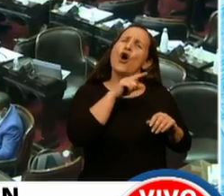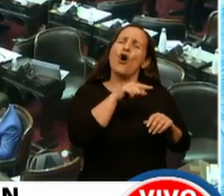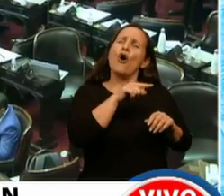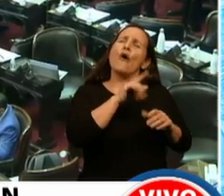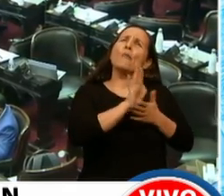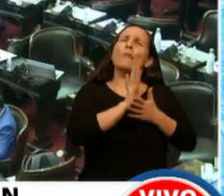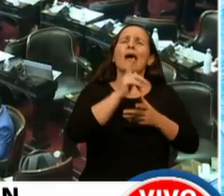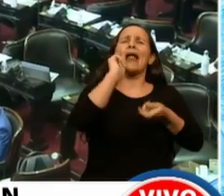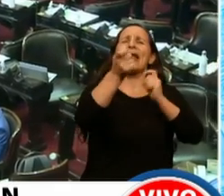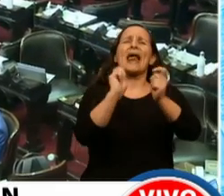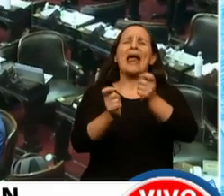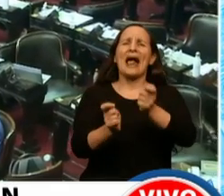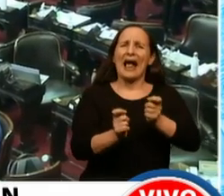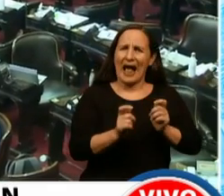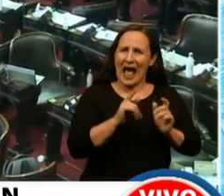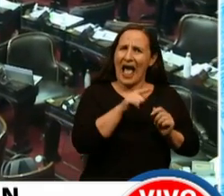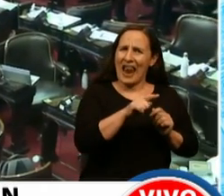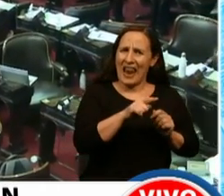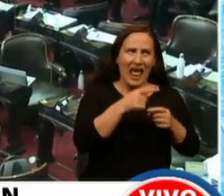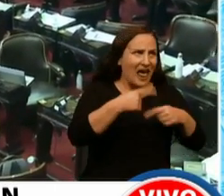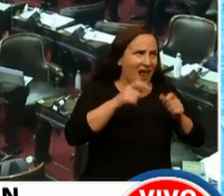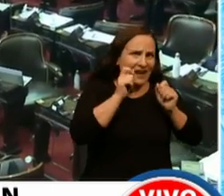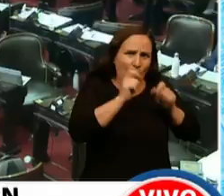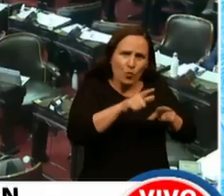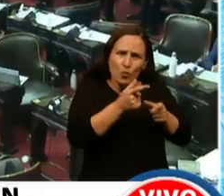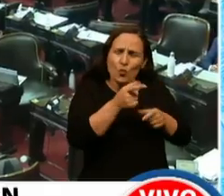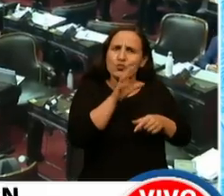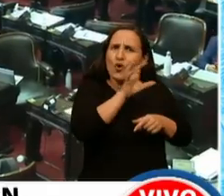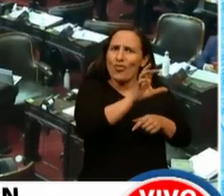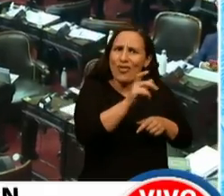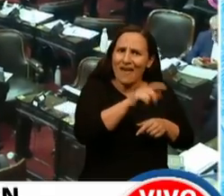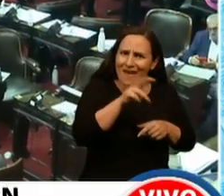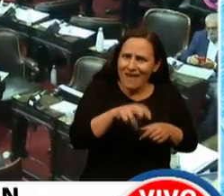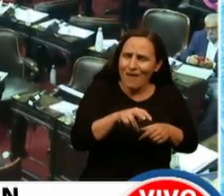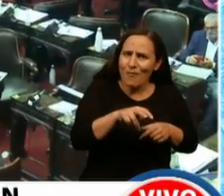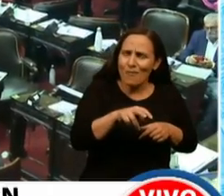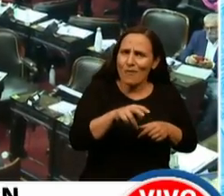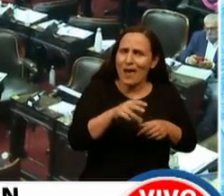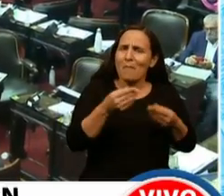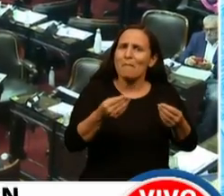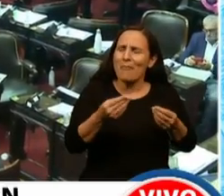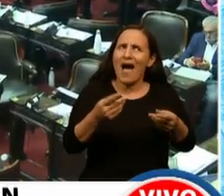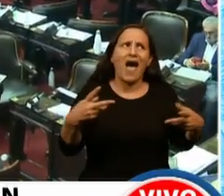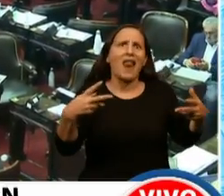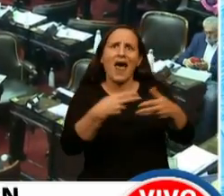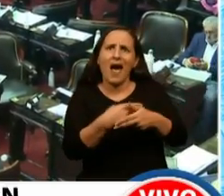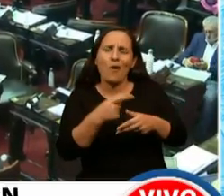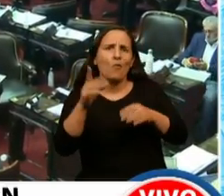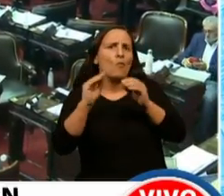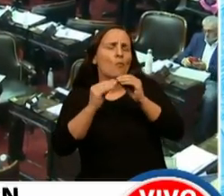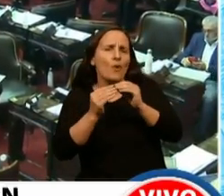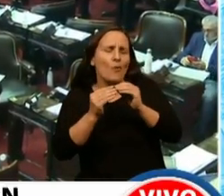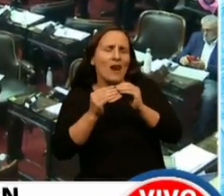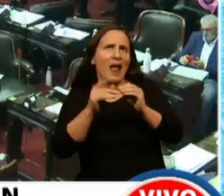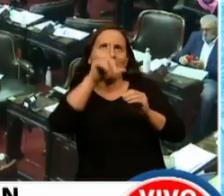a regalar o subastar esos recursos como variables de ajuste a los graves problemas económicos